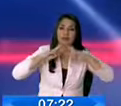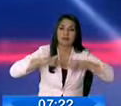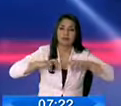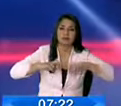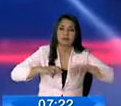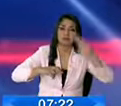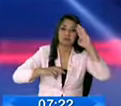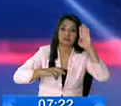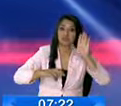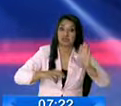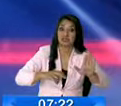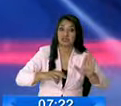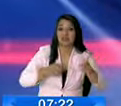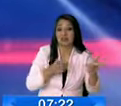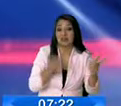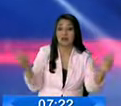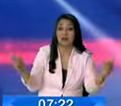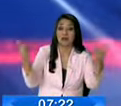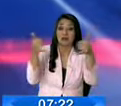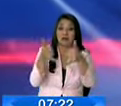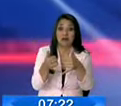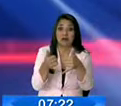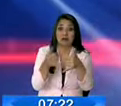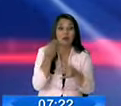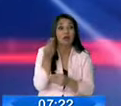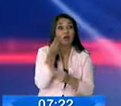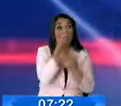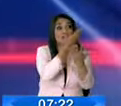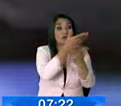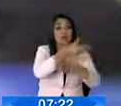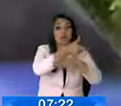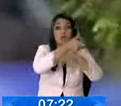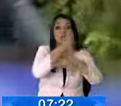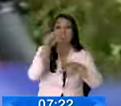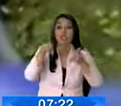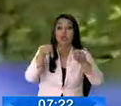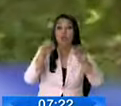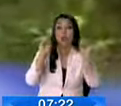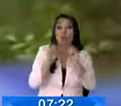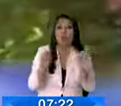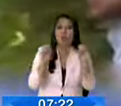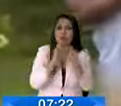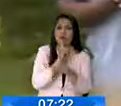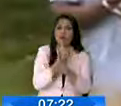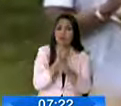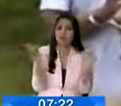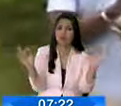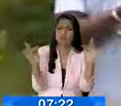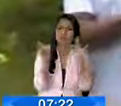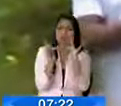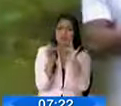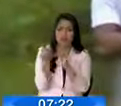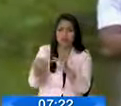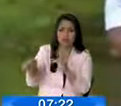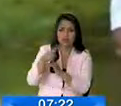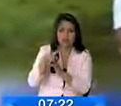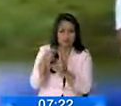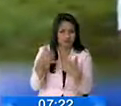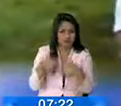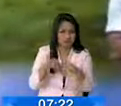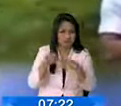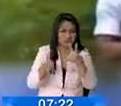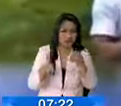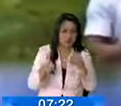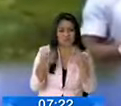que mantuvo este contacto telefónico lo reportó a sus superiores y también cuál y cuán cercano era el vínculo que tenía con los insurgentes,